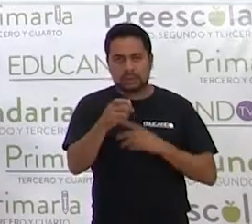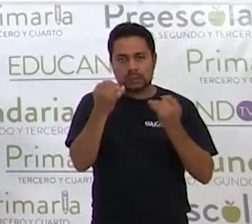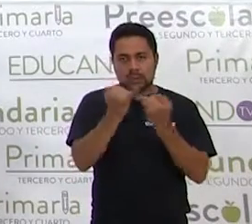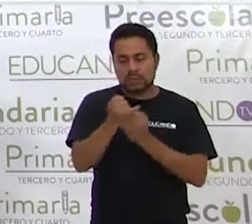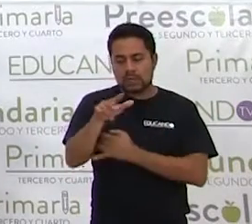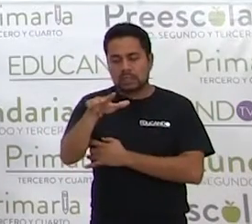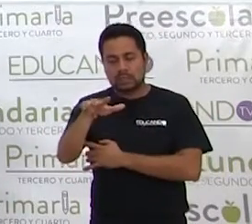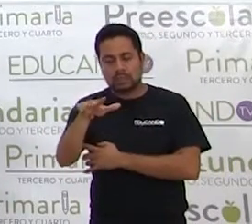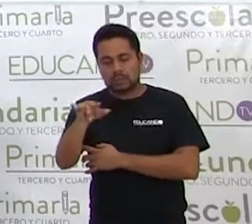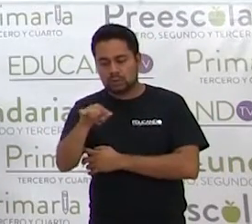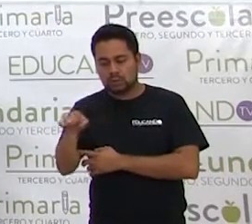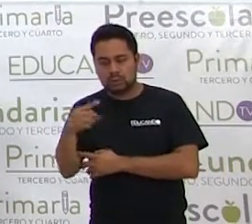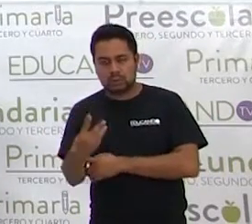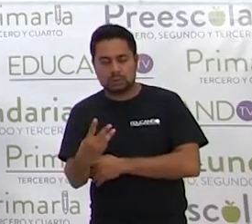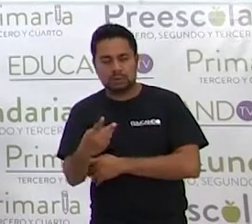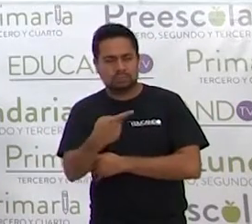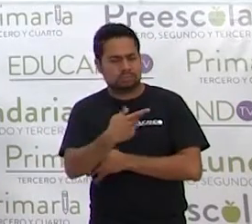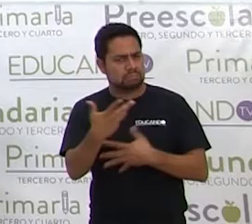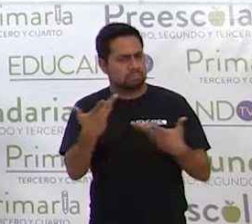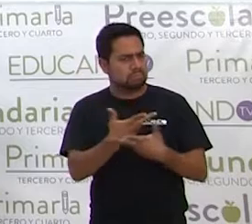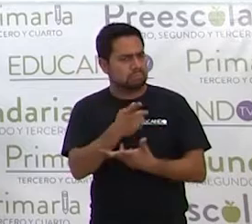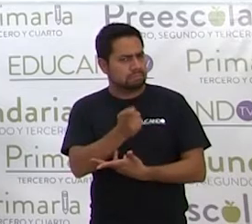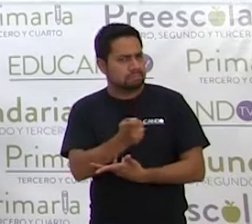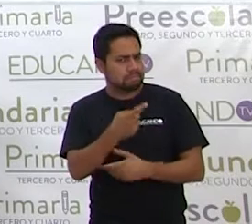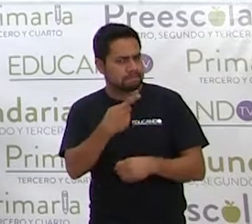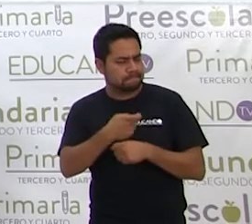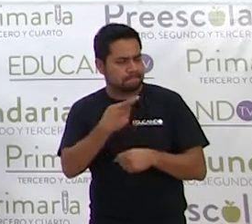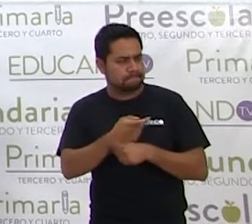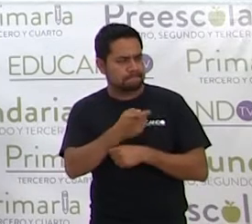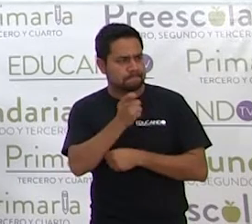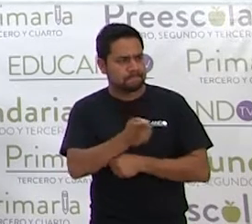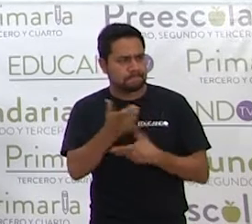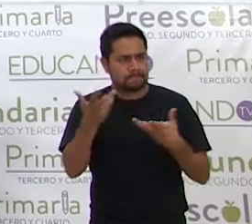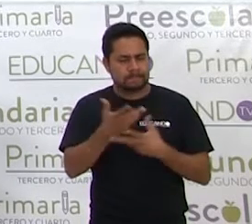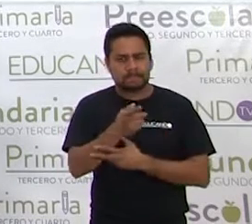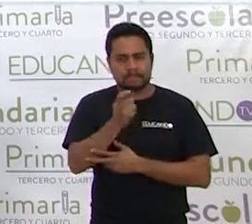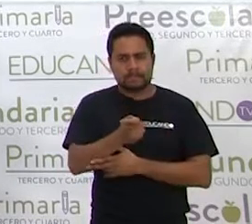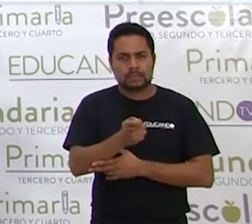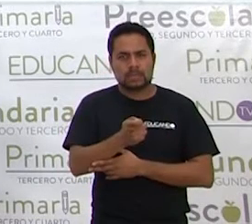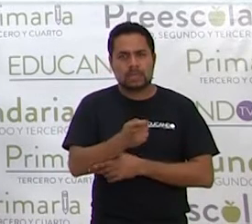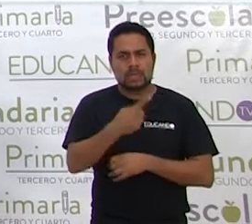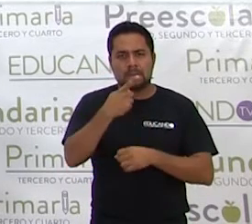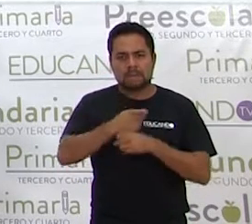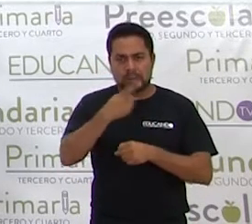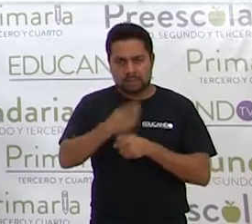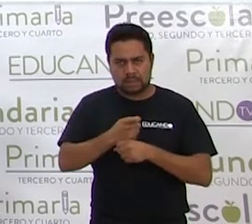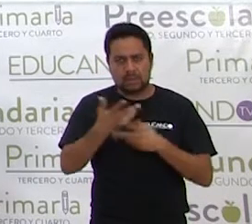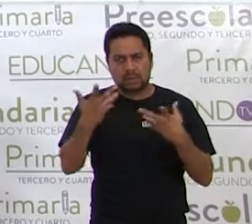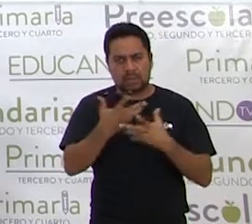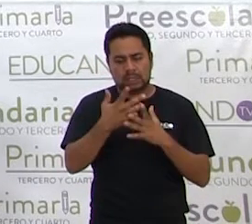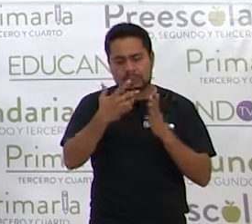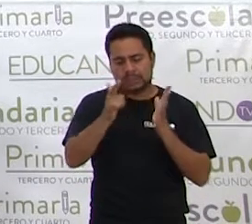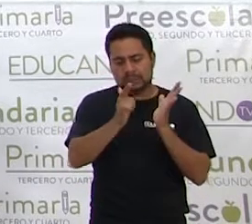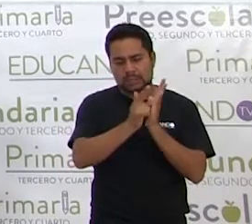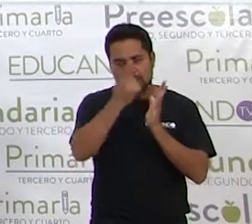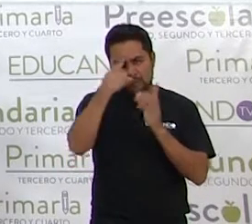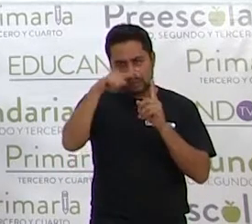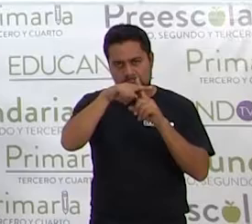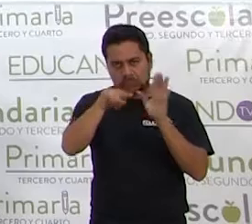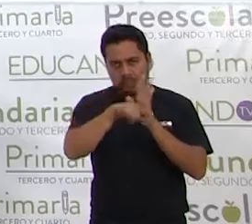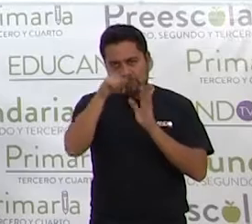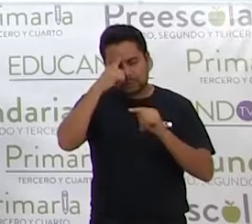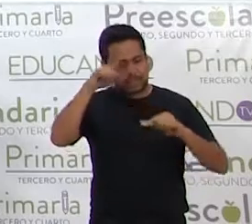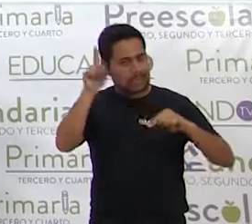18 tercios que vamos a hacer aquí primero vamos a aplicar la regla de los signos para quitar el